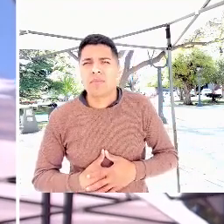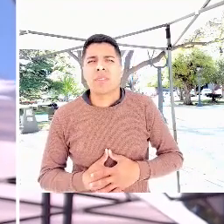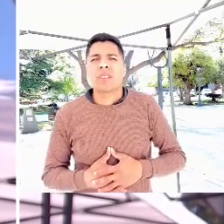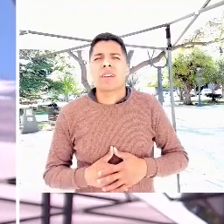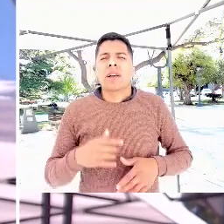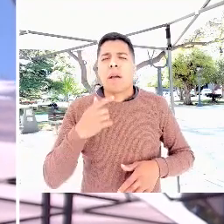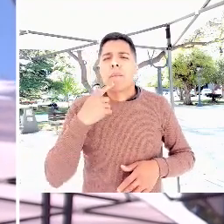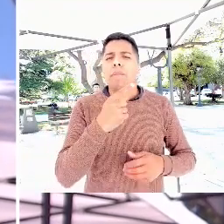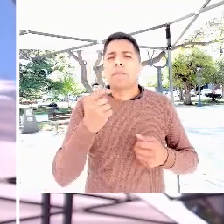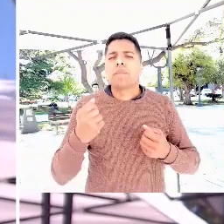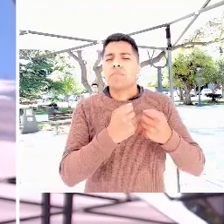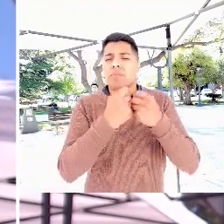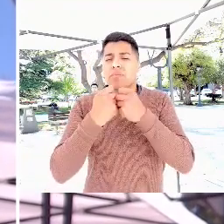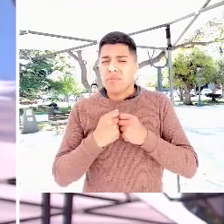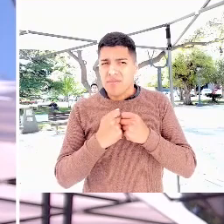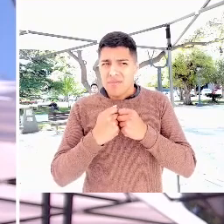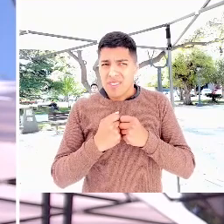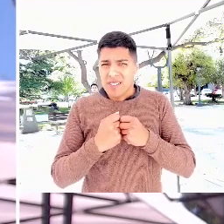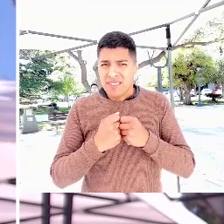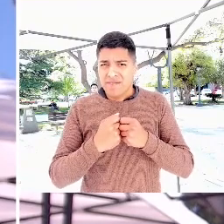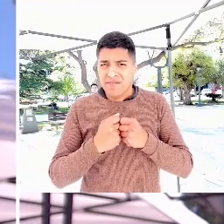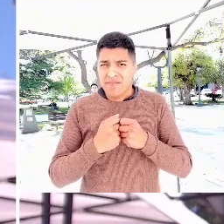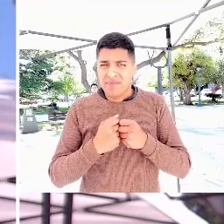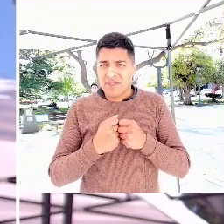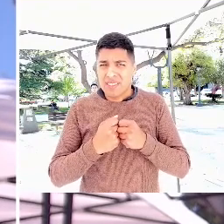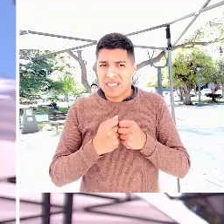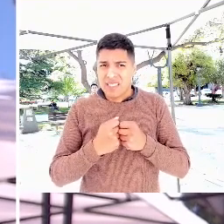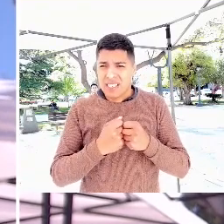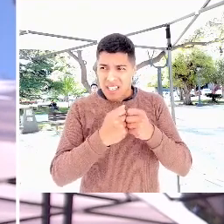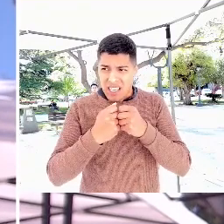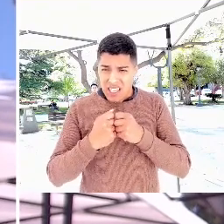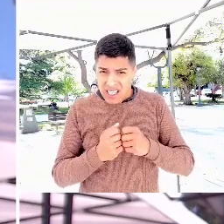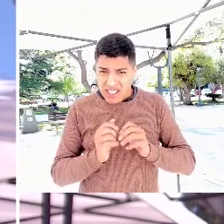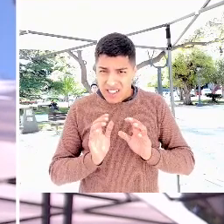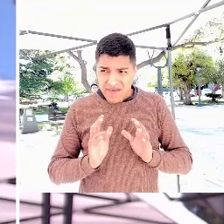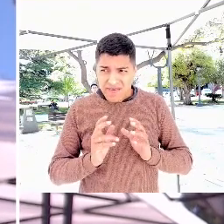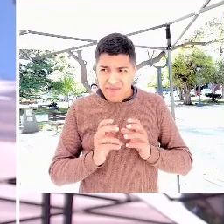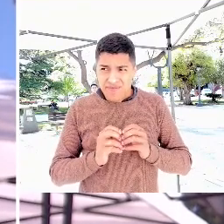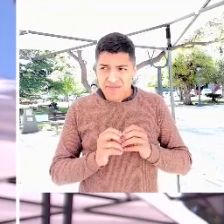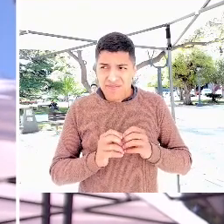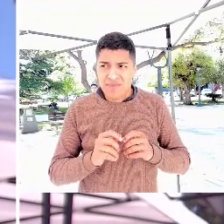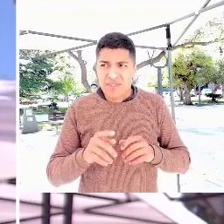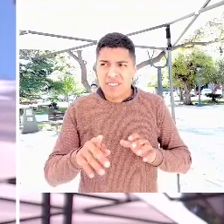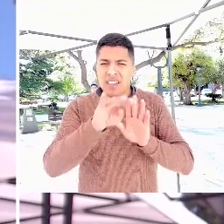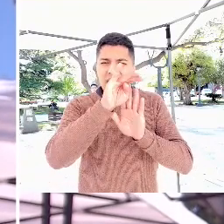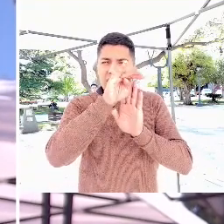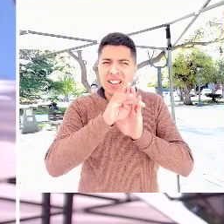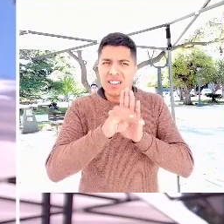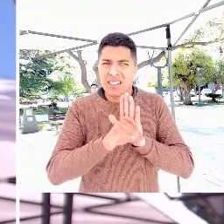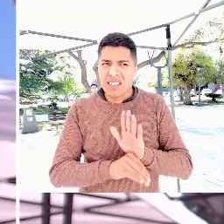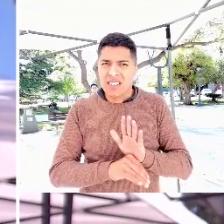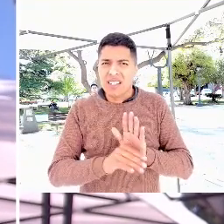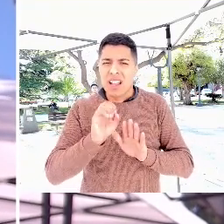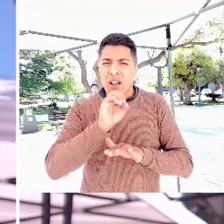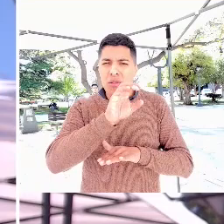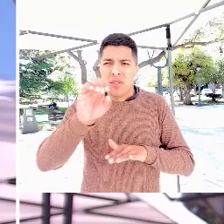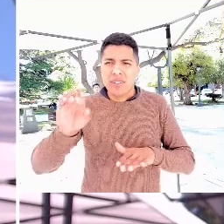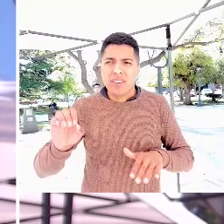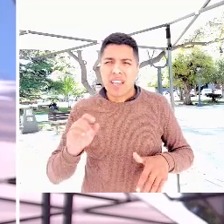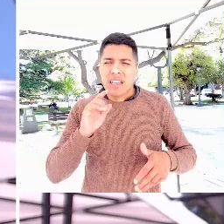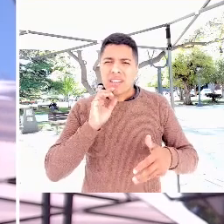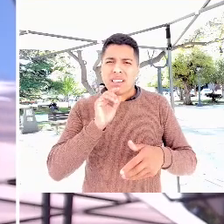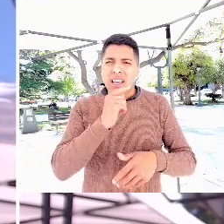A consideración del cuerpo, ponemos a consideración del cuerpo con la lista en votación nominal, tomando